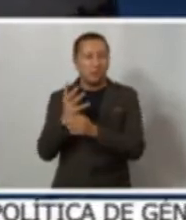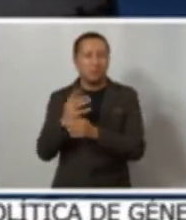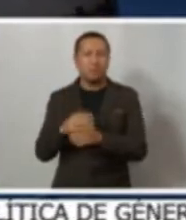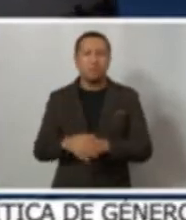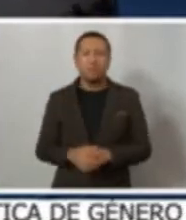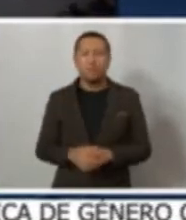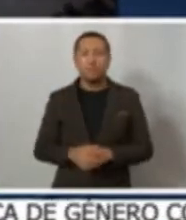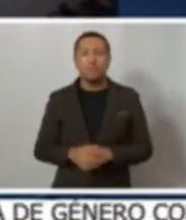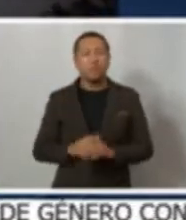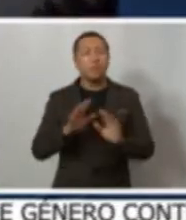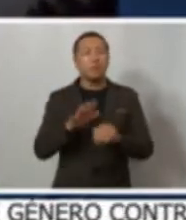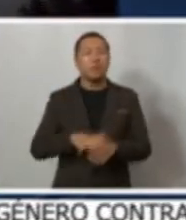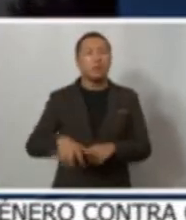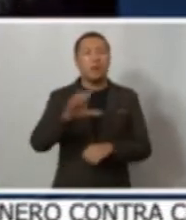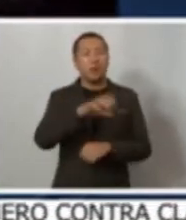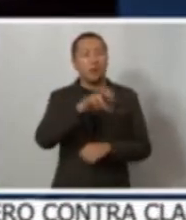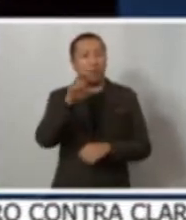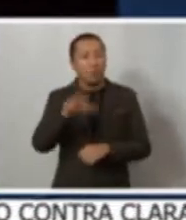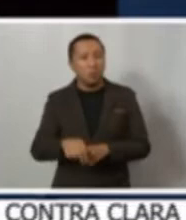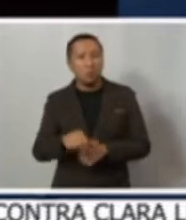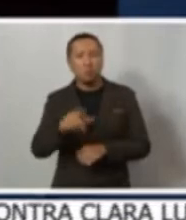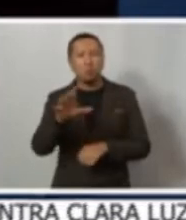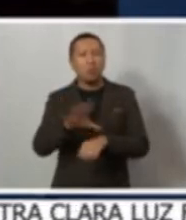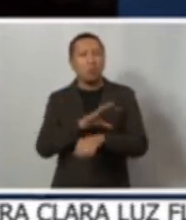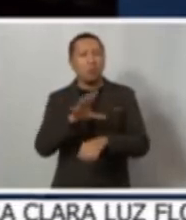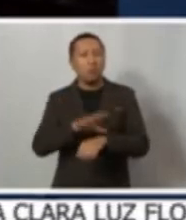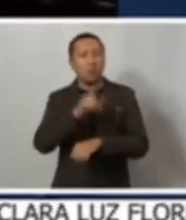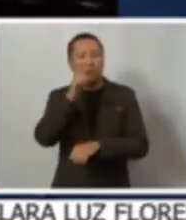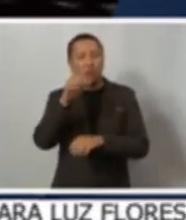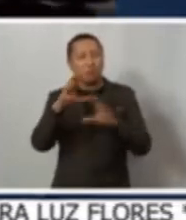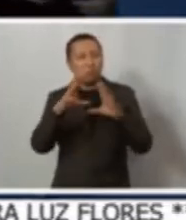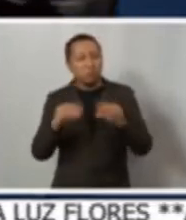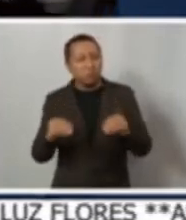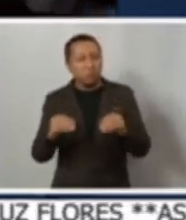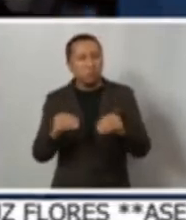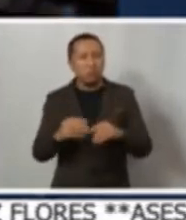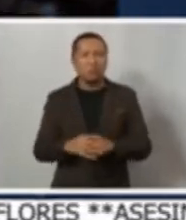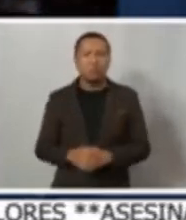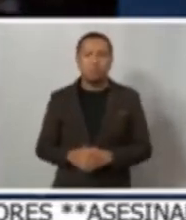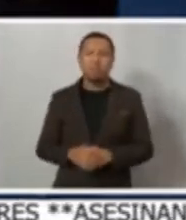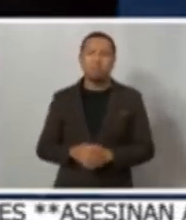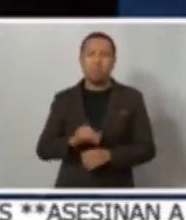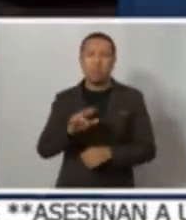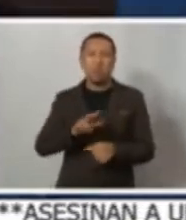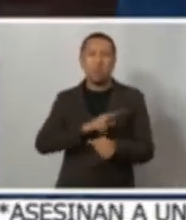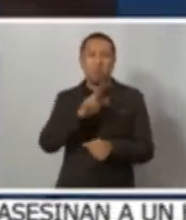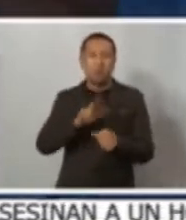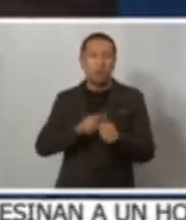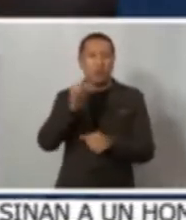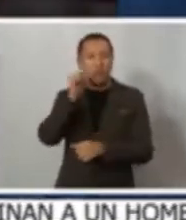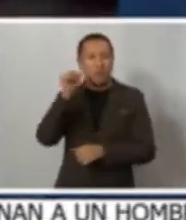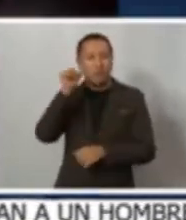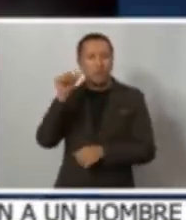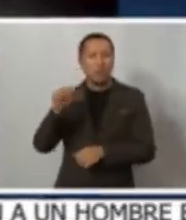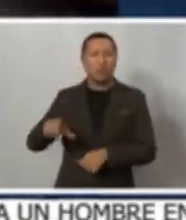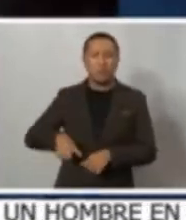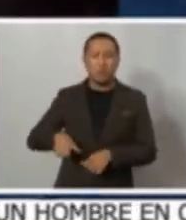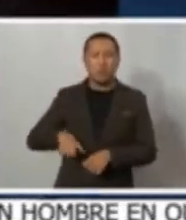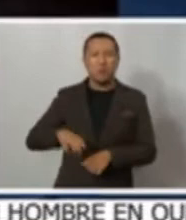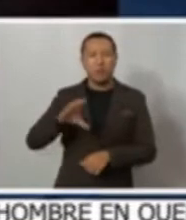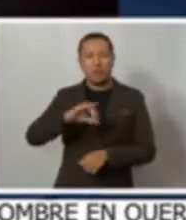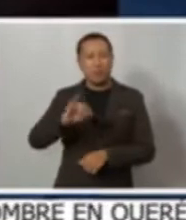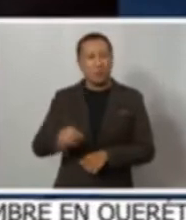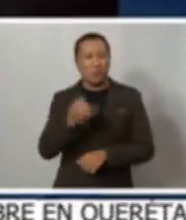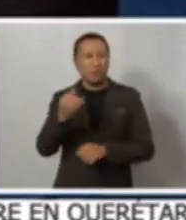cuando llega a un determinado momento la intensidad de los vientos, automáticamente se corta la energía eléctrica para evitar